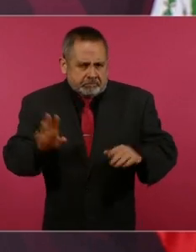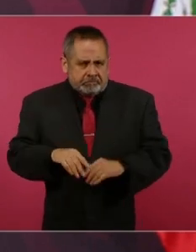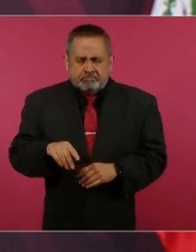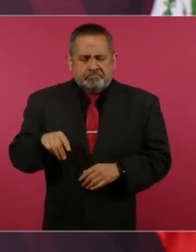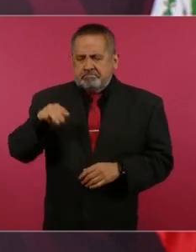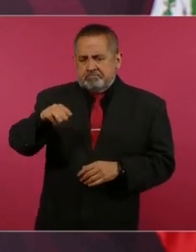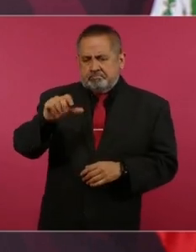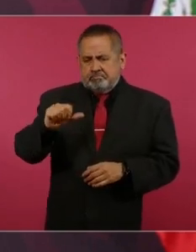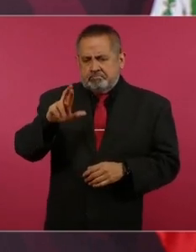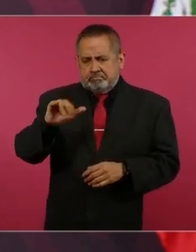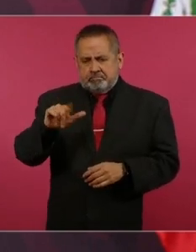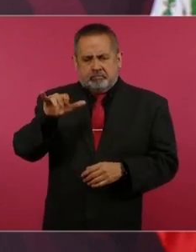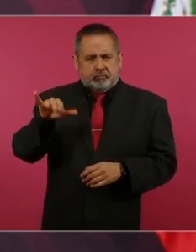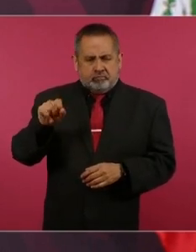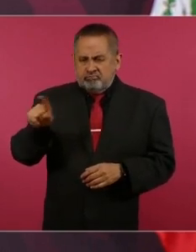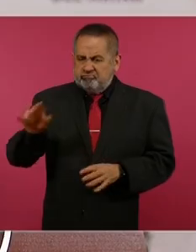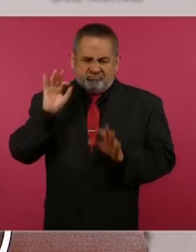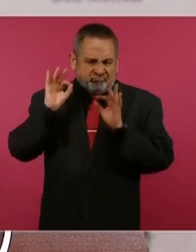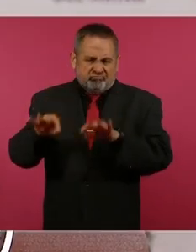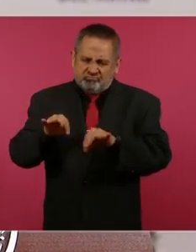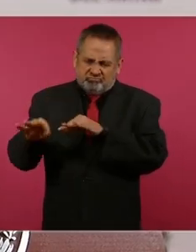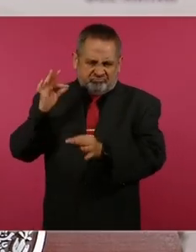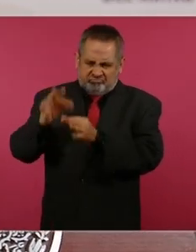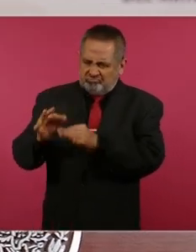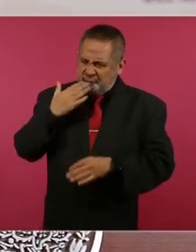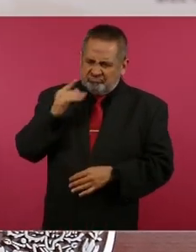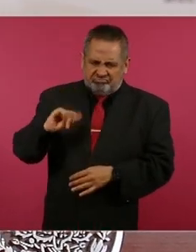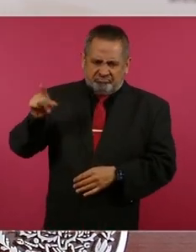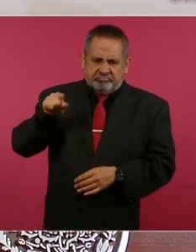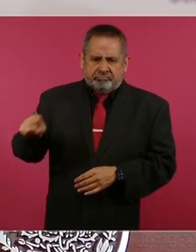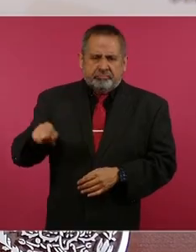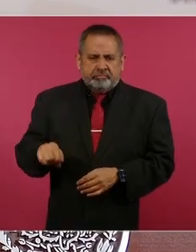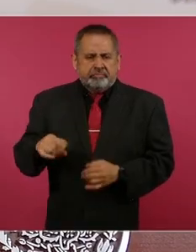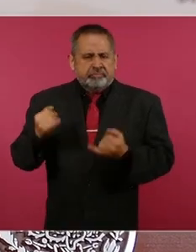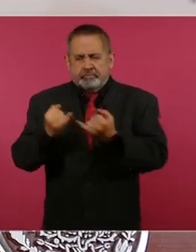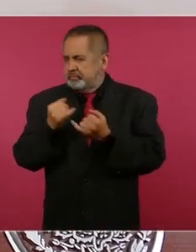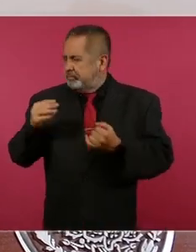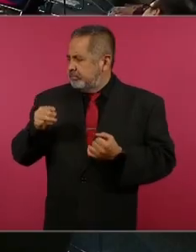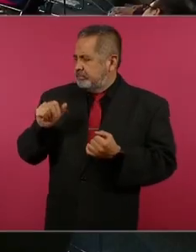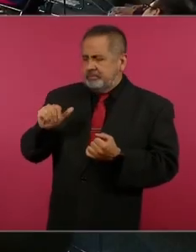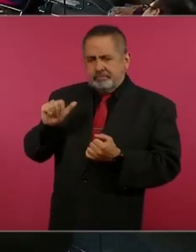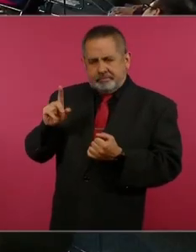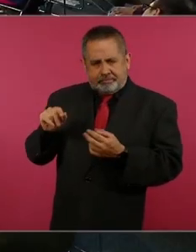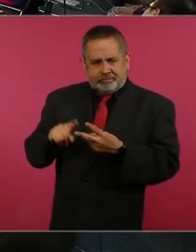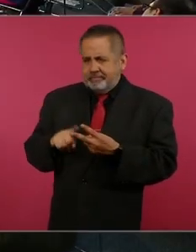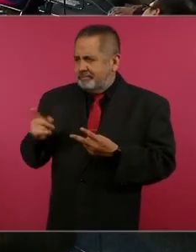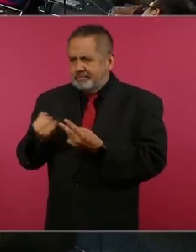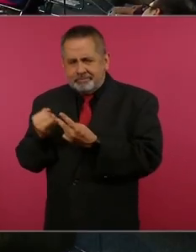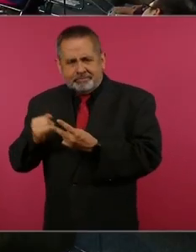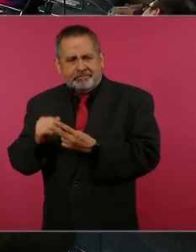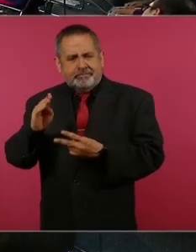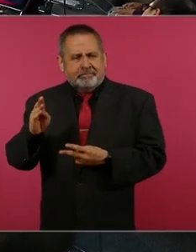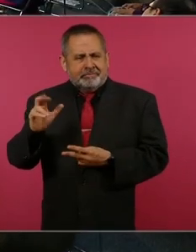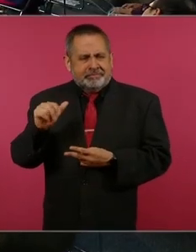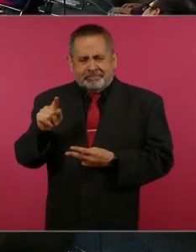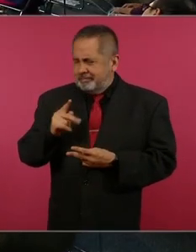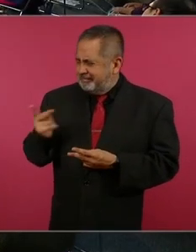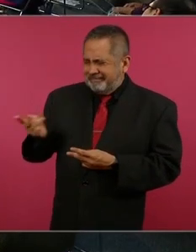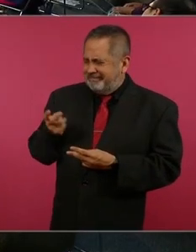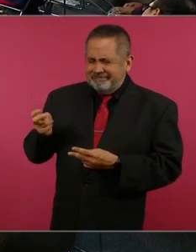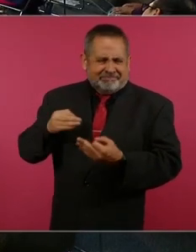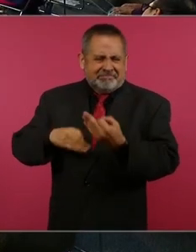María Luisa Albores, que eso también es muy importante, como Luisa María Alcalde, como licenciado Bartri, como